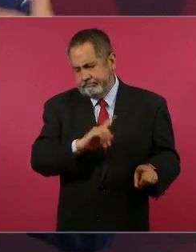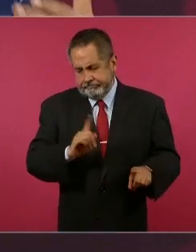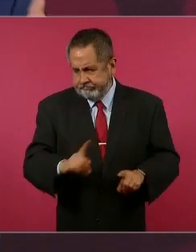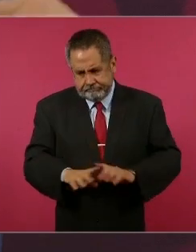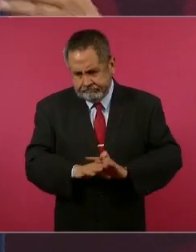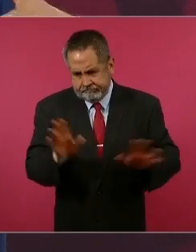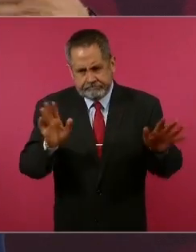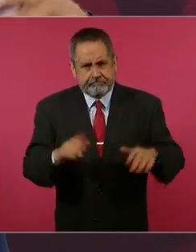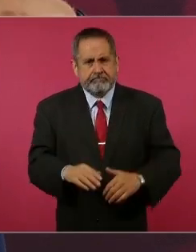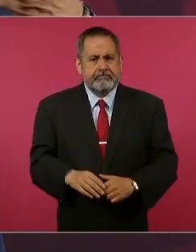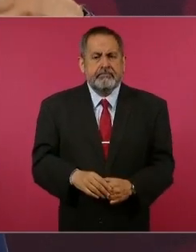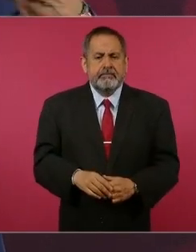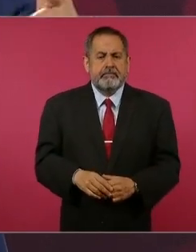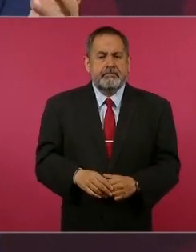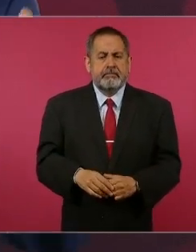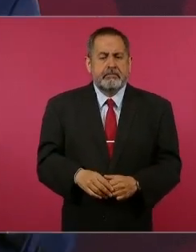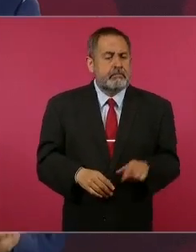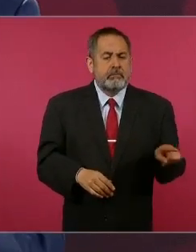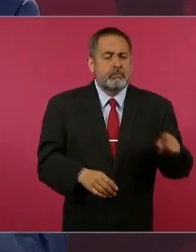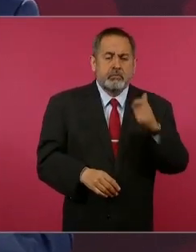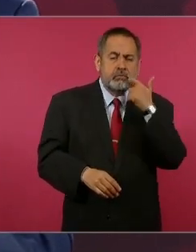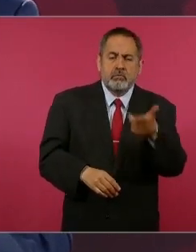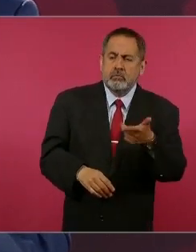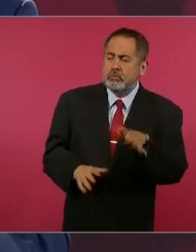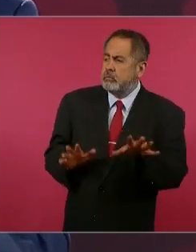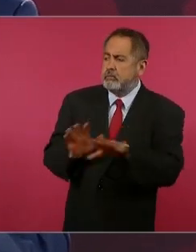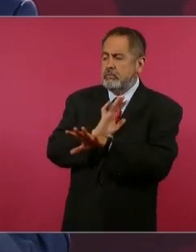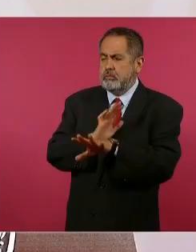y pues no quieren